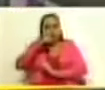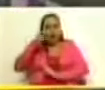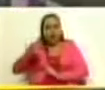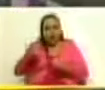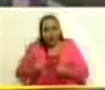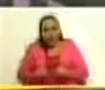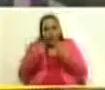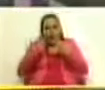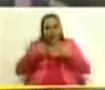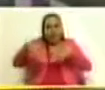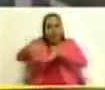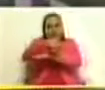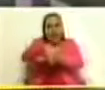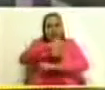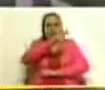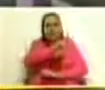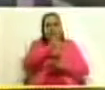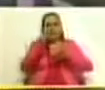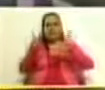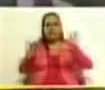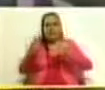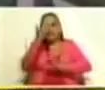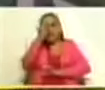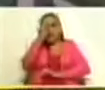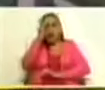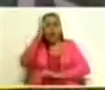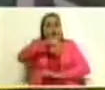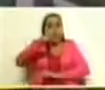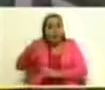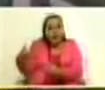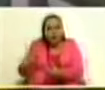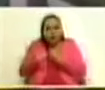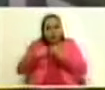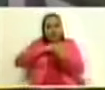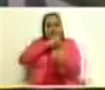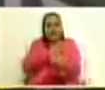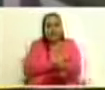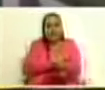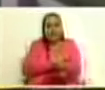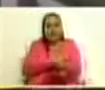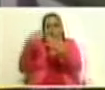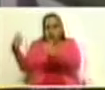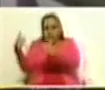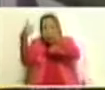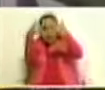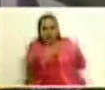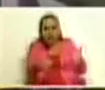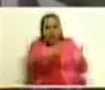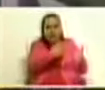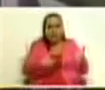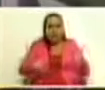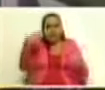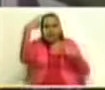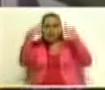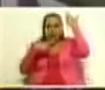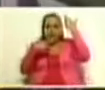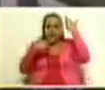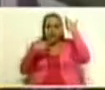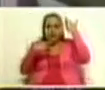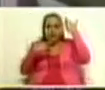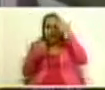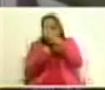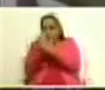27 de febrero, el pueblo pudo acumular el poder y llevar a uno de los suyos, al comandante Hugo Chávez, a